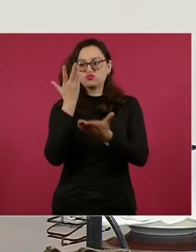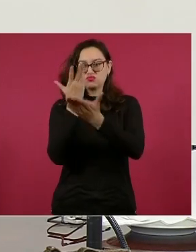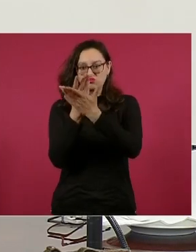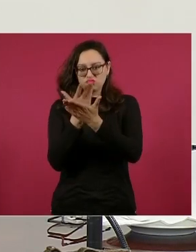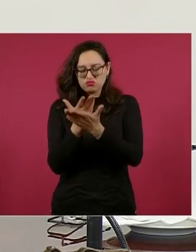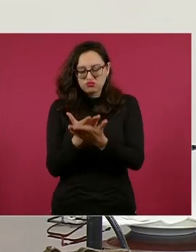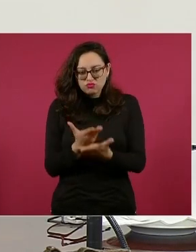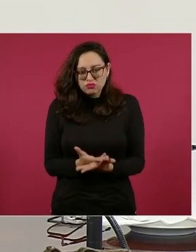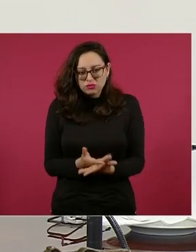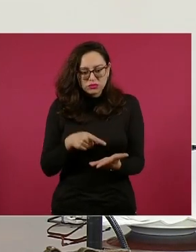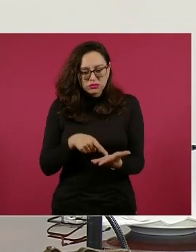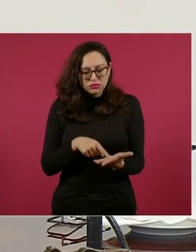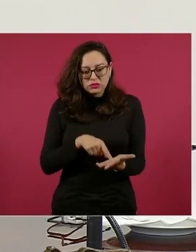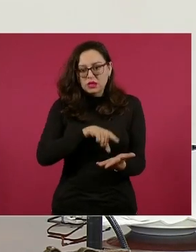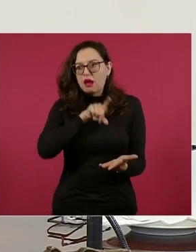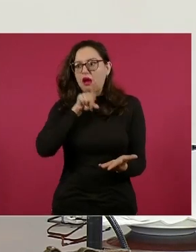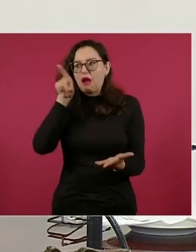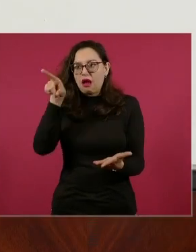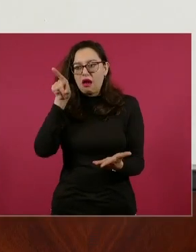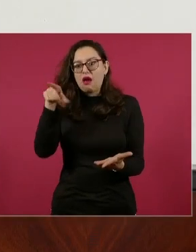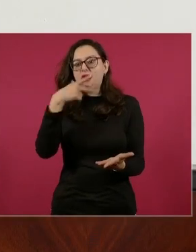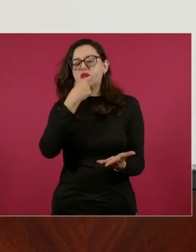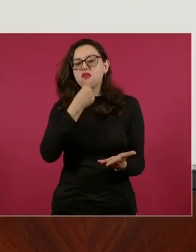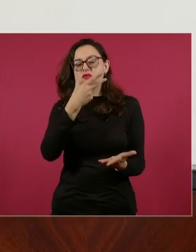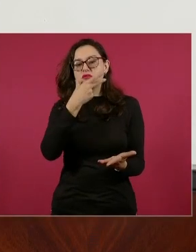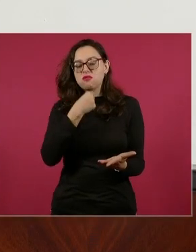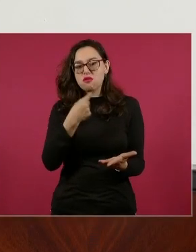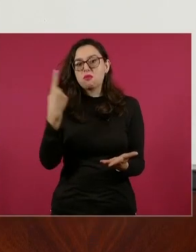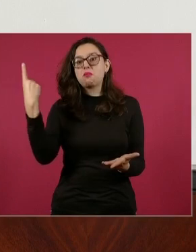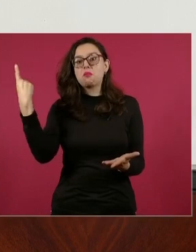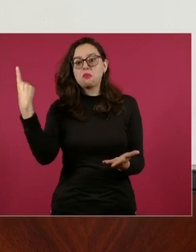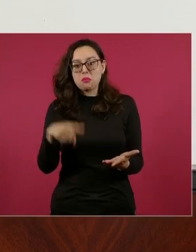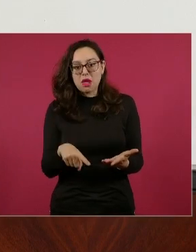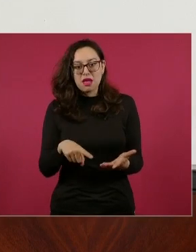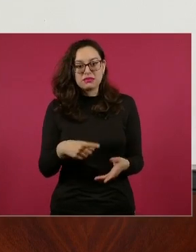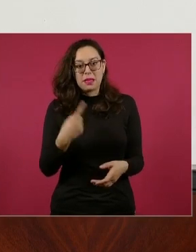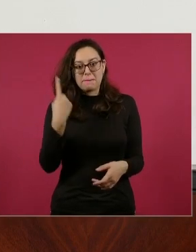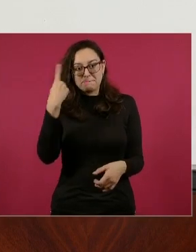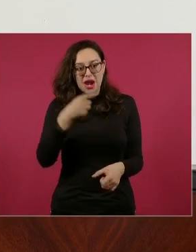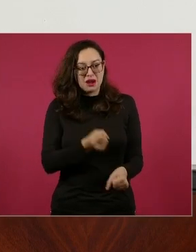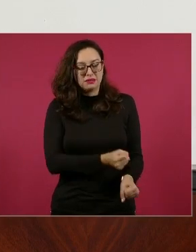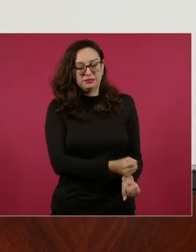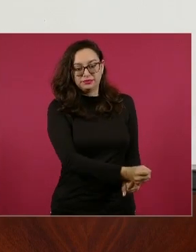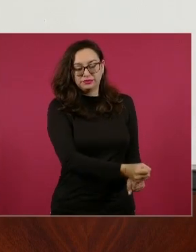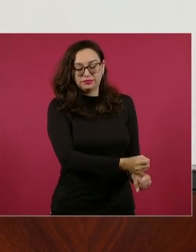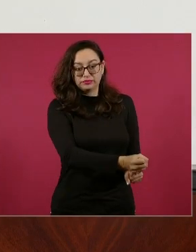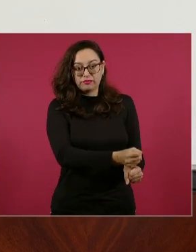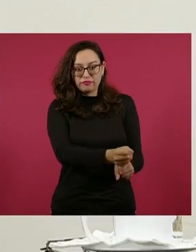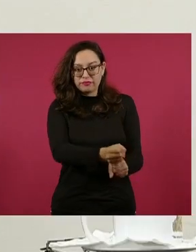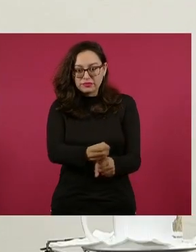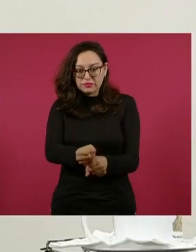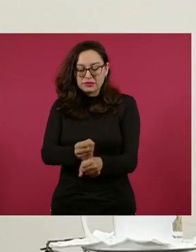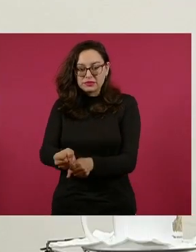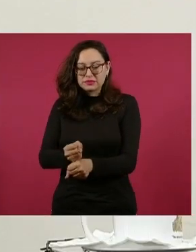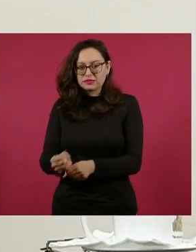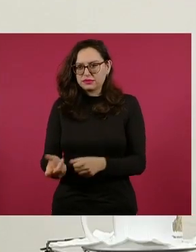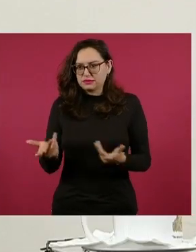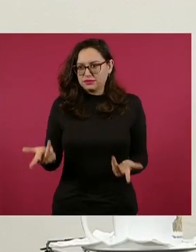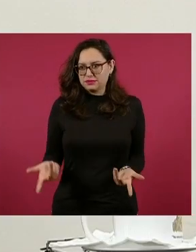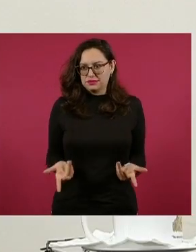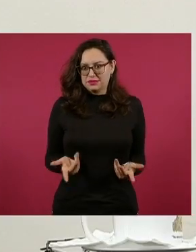dirigió todo el operativo de tortura. Nos importa mucho saber a